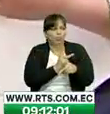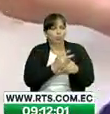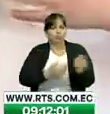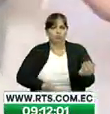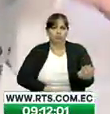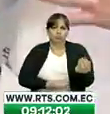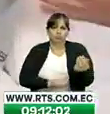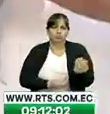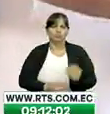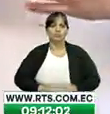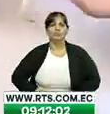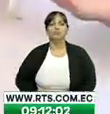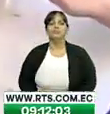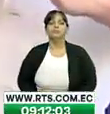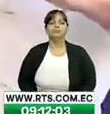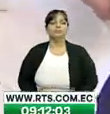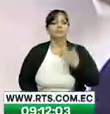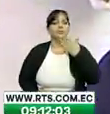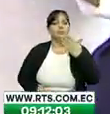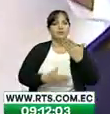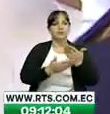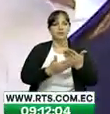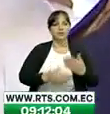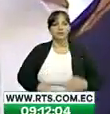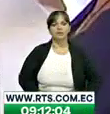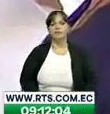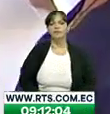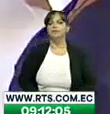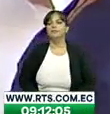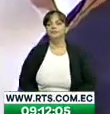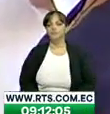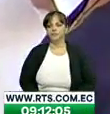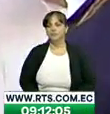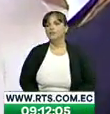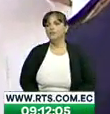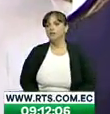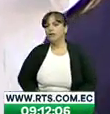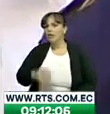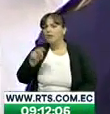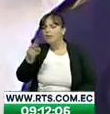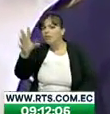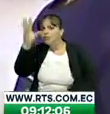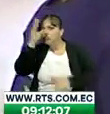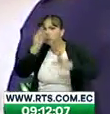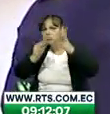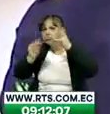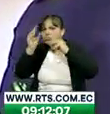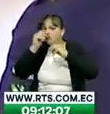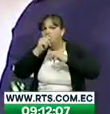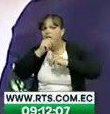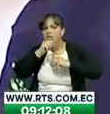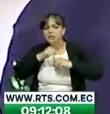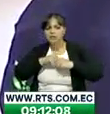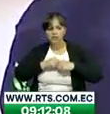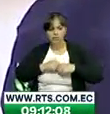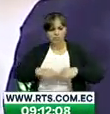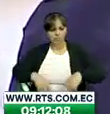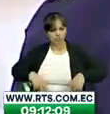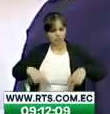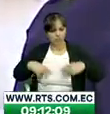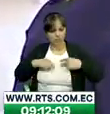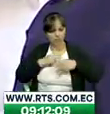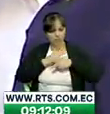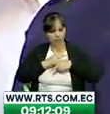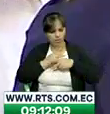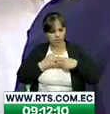tipo de información que se da en las casas de salud muy buena muy buena ya que aquí aprendemos lo que muchas cosas que muchas veces no aprendemos